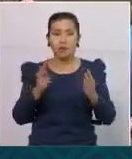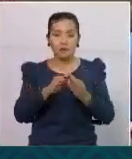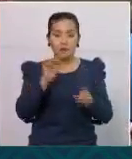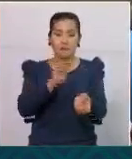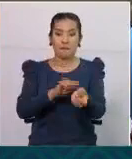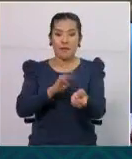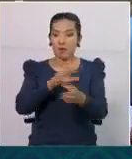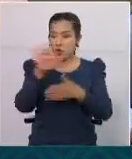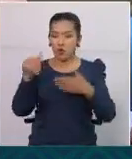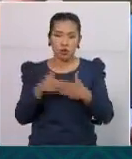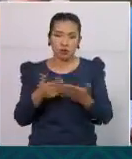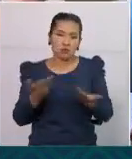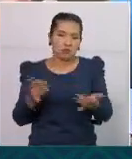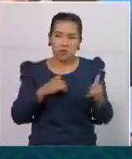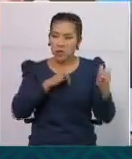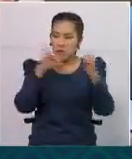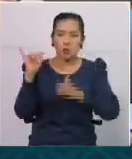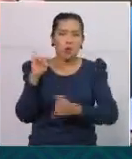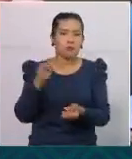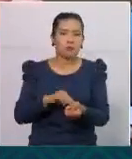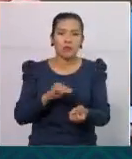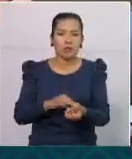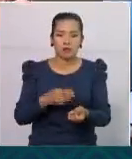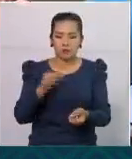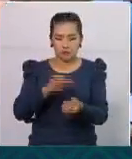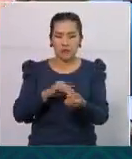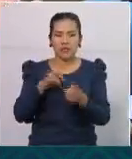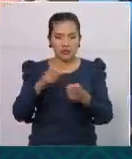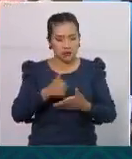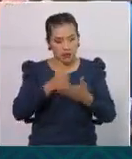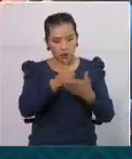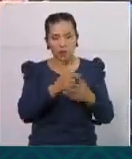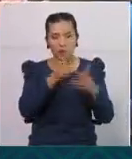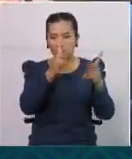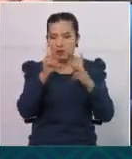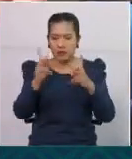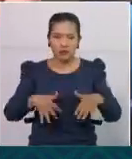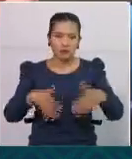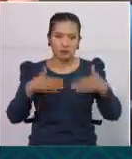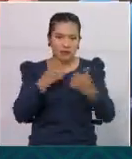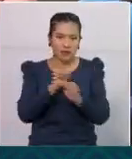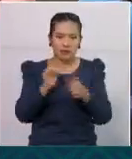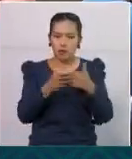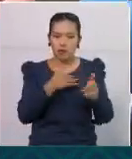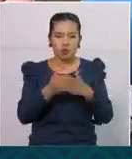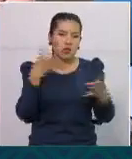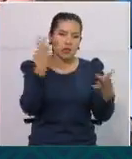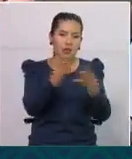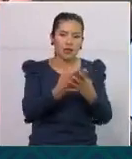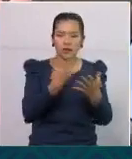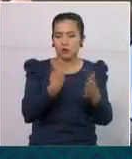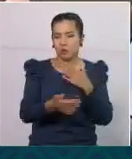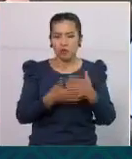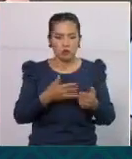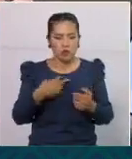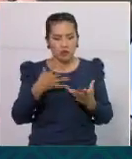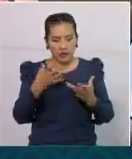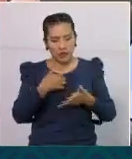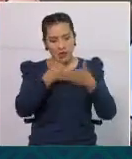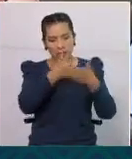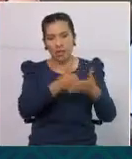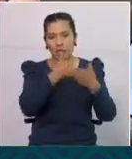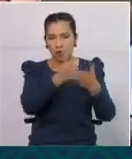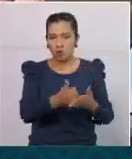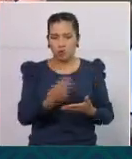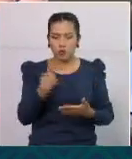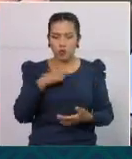los médicos somos médicos y tenemos que precautelar el estado de salud de cualquier privado de libertad. Más allá de cualquier tipo